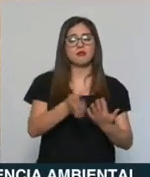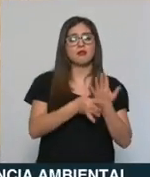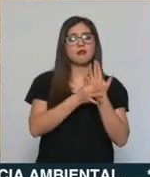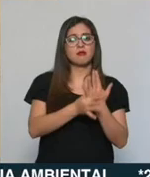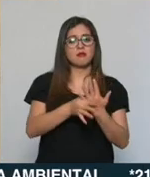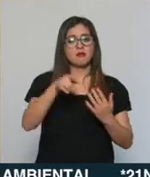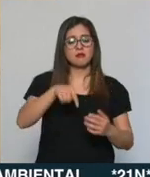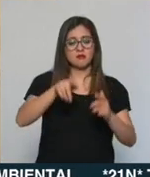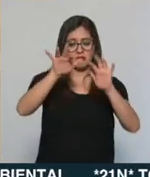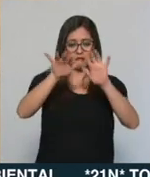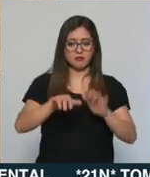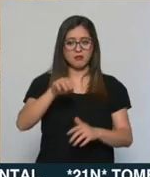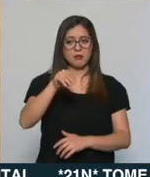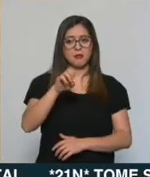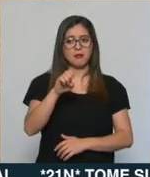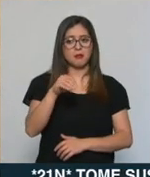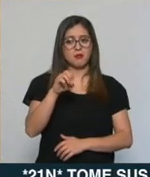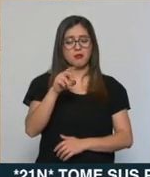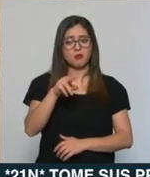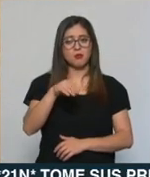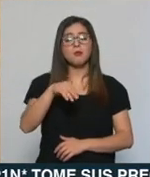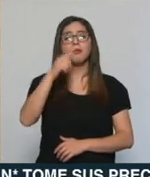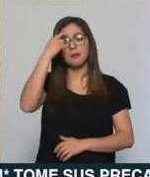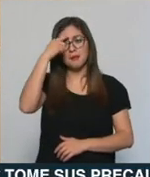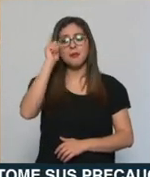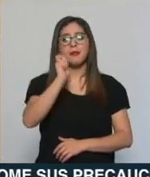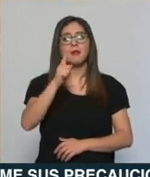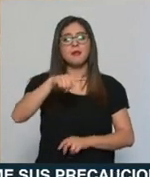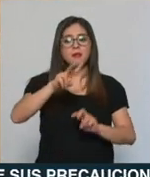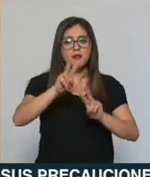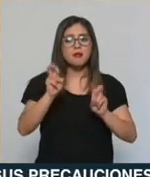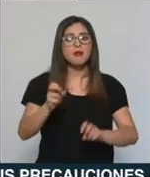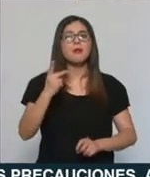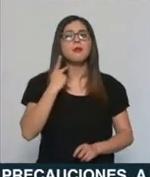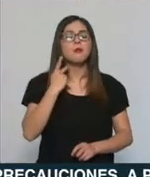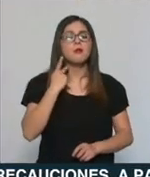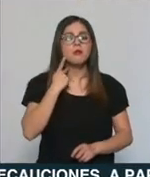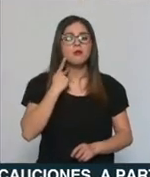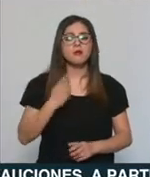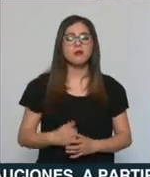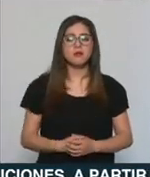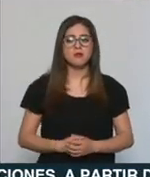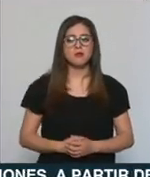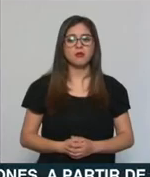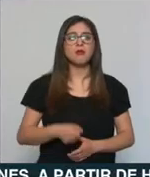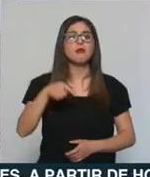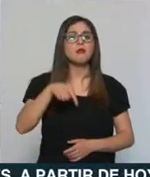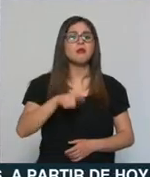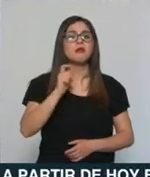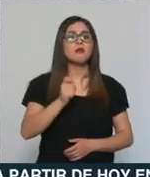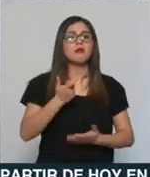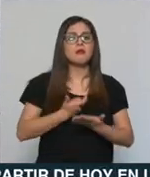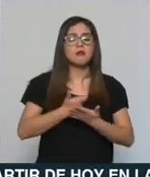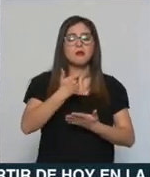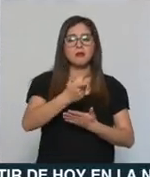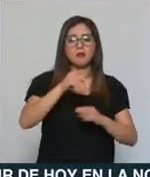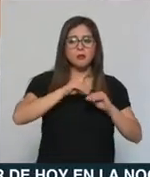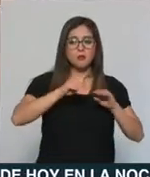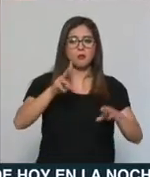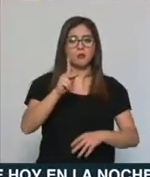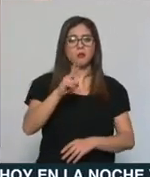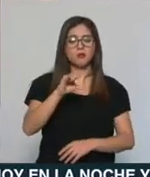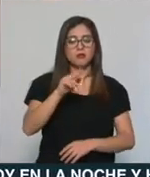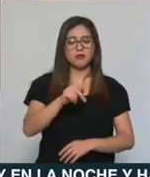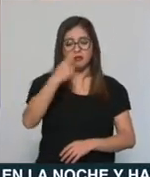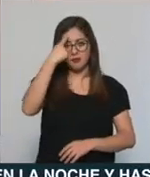que este memorándum únicamente tiene fines políticos de carácter interno. Esto para gastos publicidad en